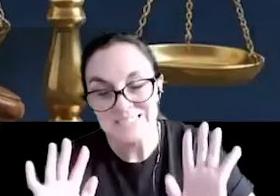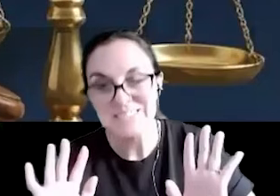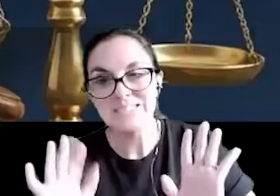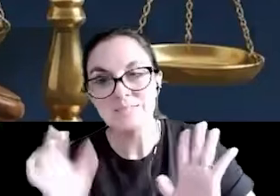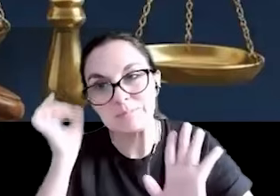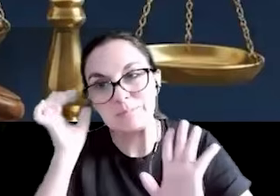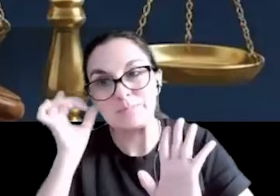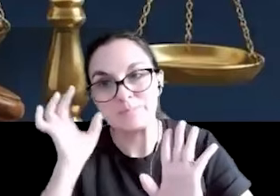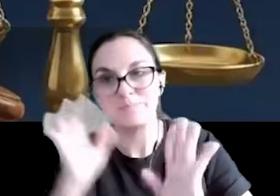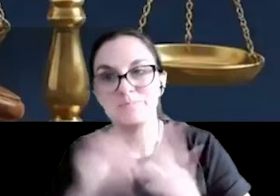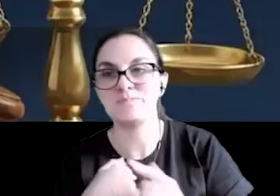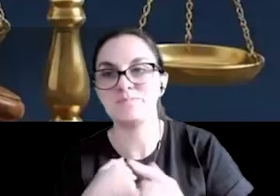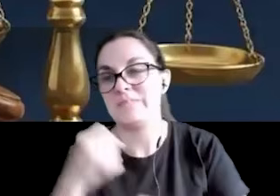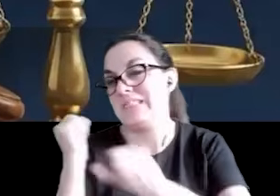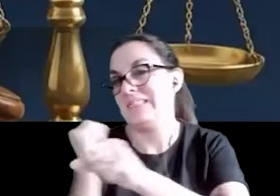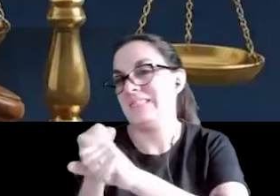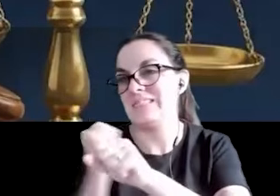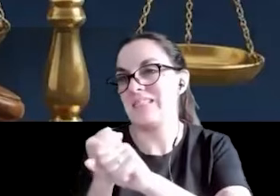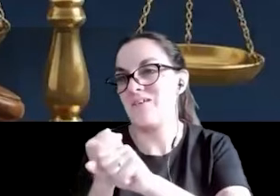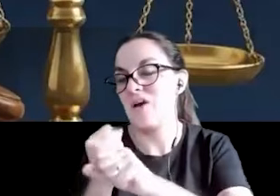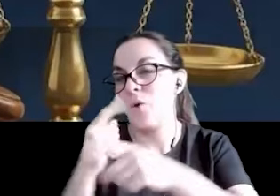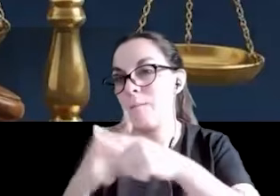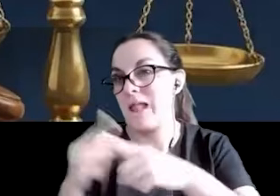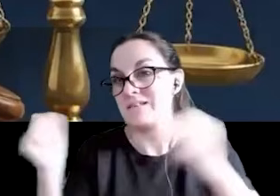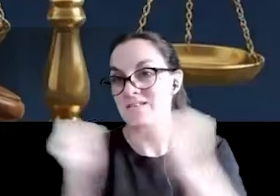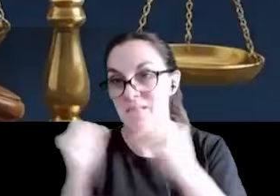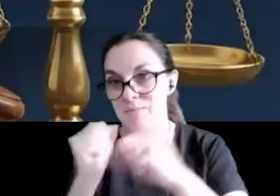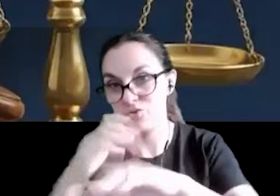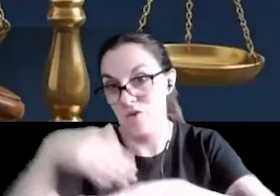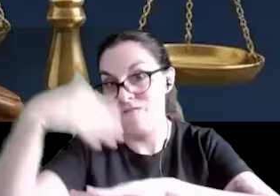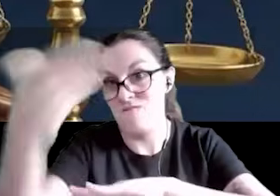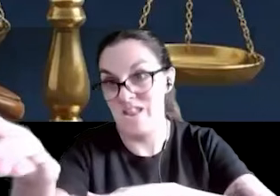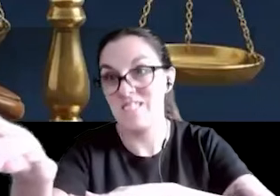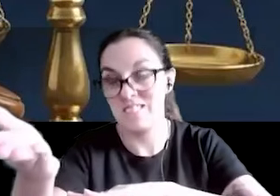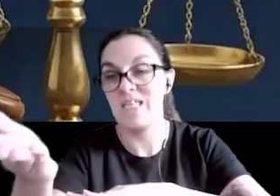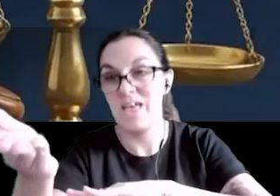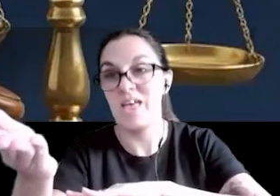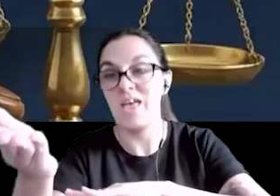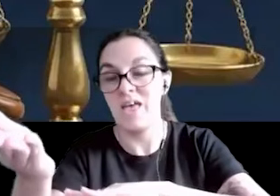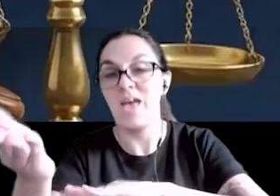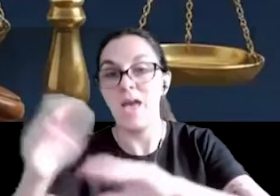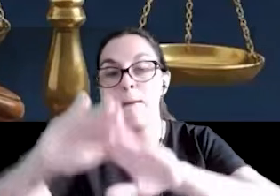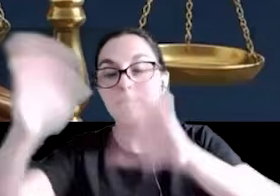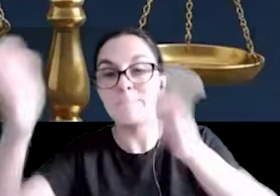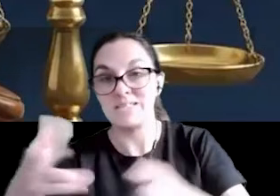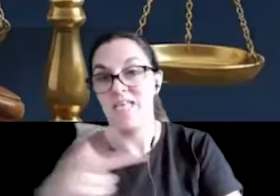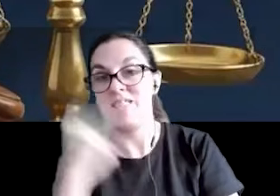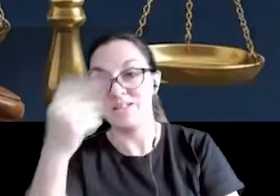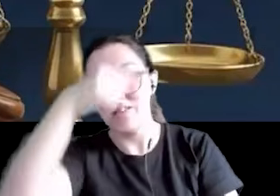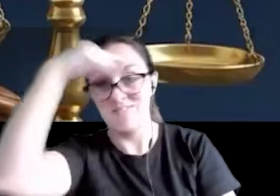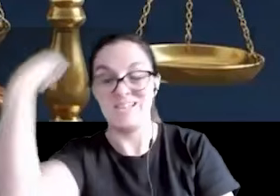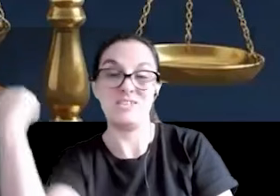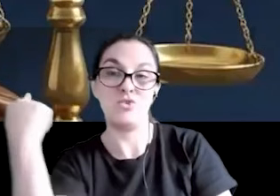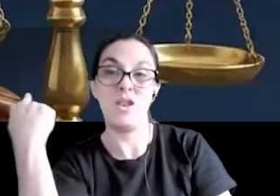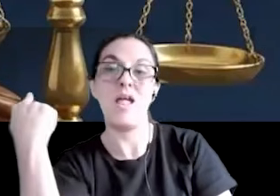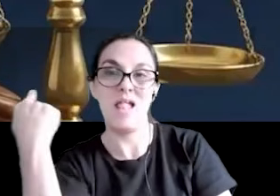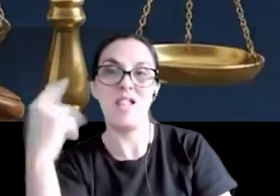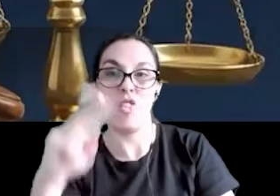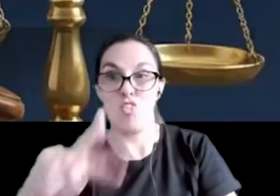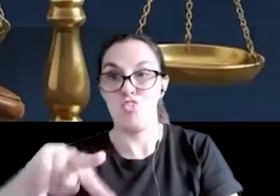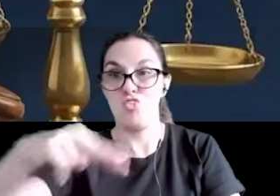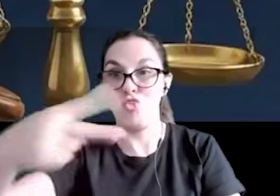el que no sabe, yo trabajo frente a Plaza de Mayo. La mesa directiva nacional está a